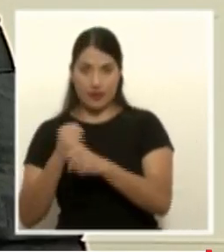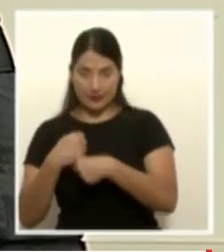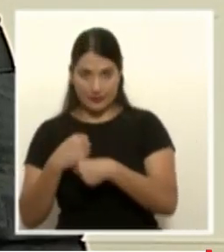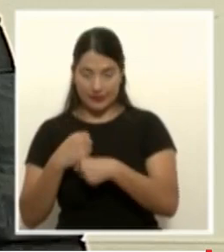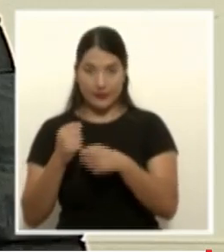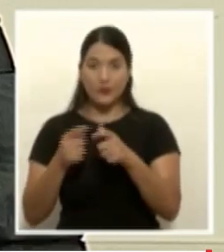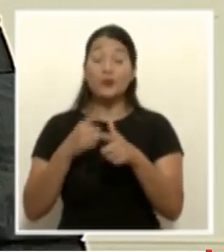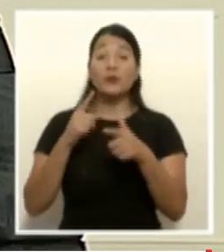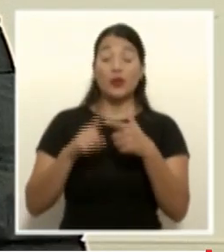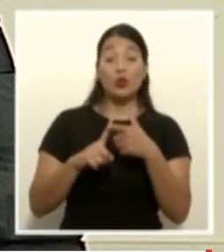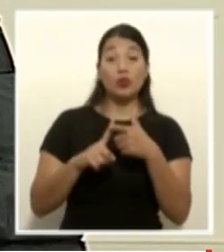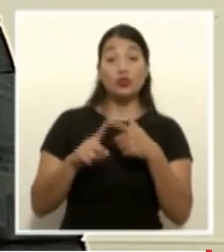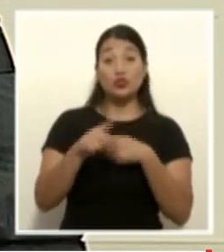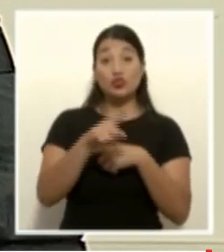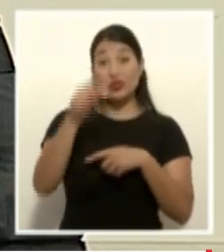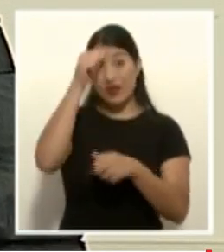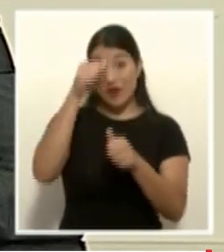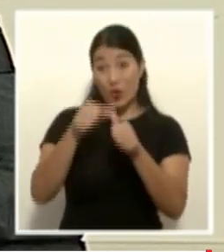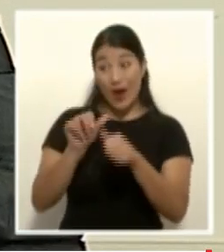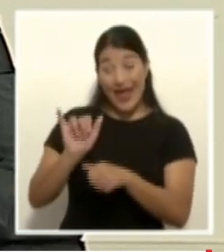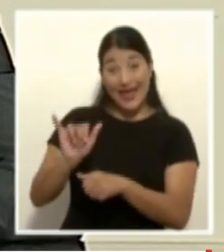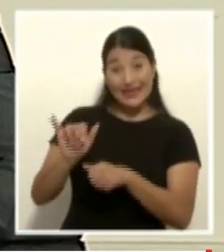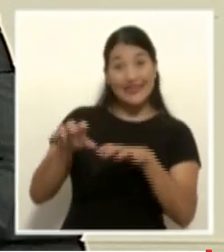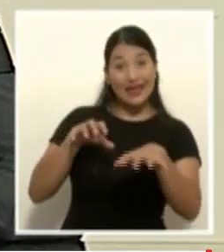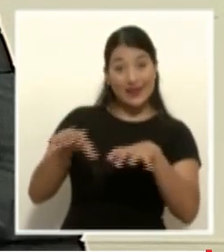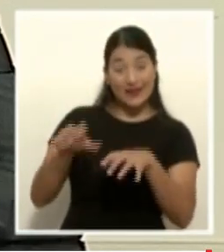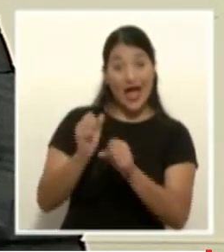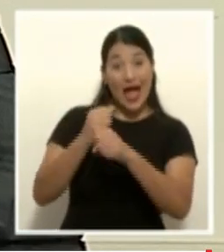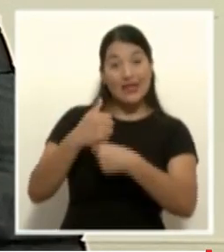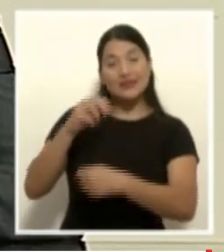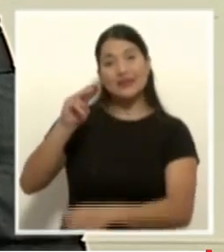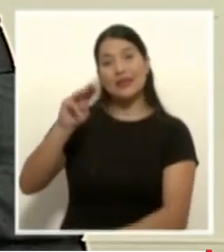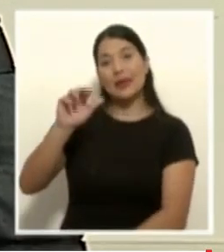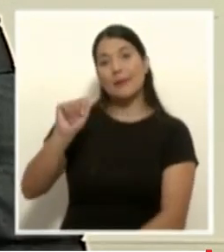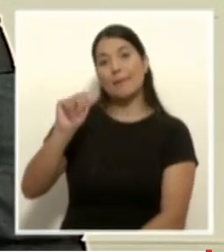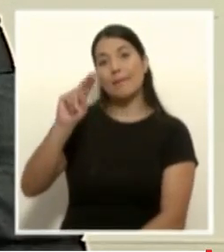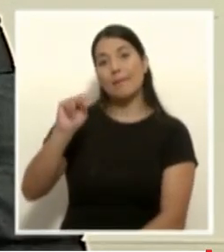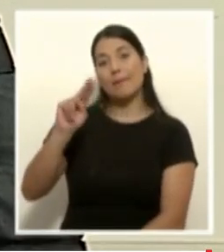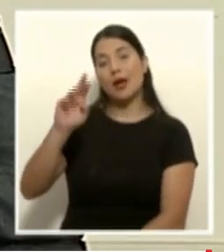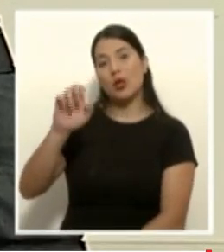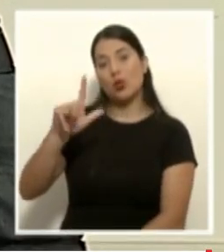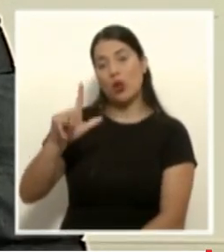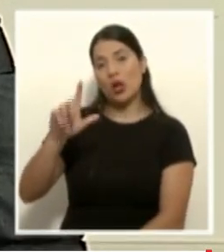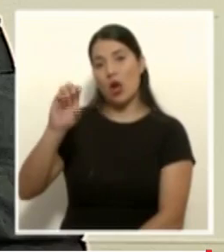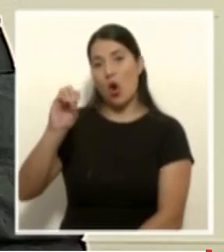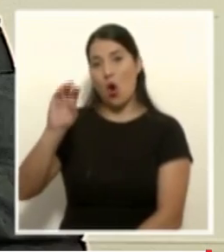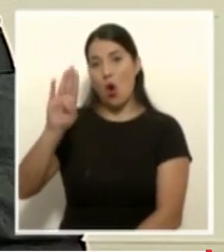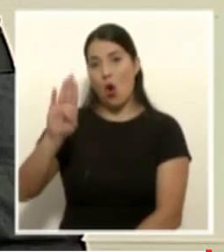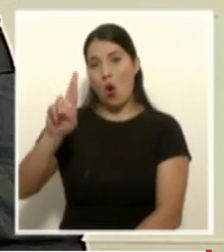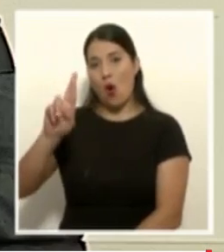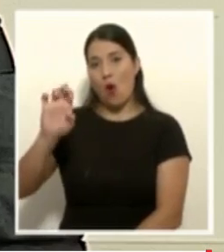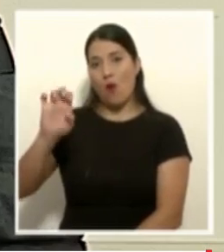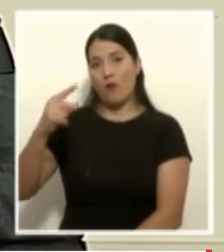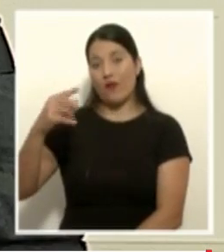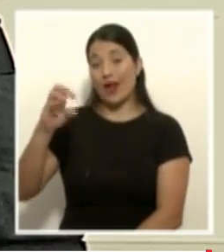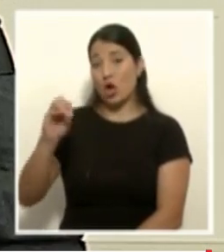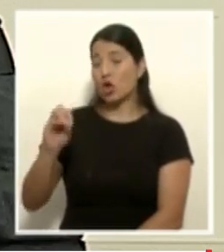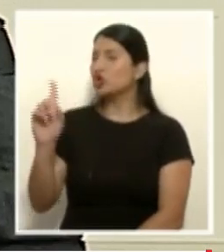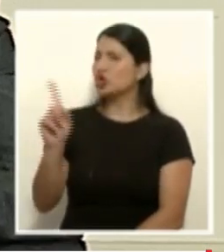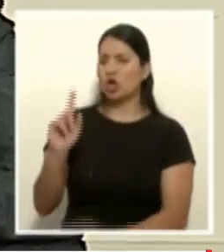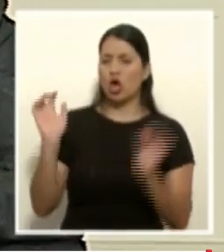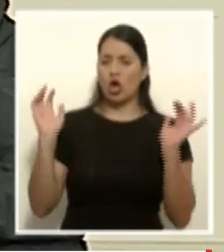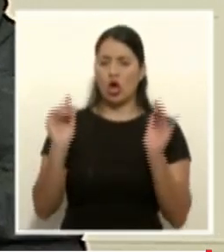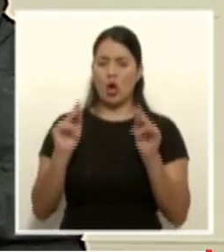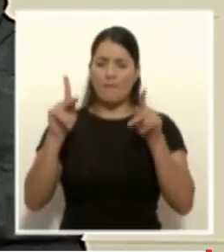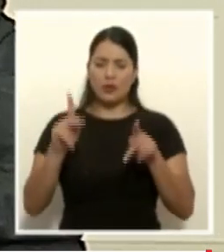situaciones, recordemos que esa actividad que va a hacer Manuel Obregón, como usted lo dice, no es con personas cantando, no es con instrumentos de viento, es en un hotel,